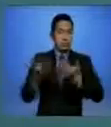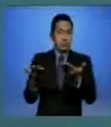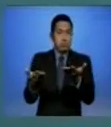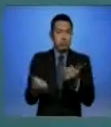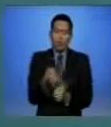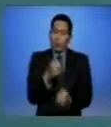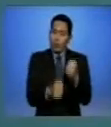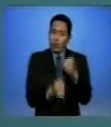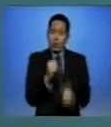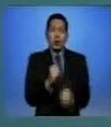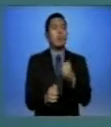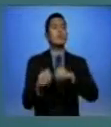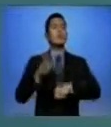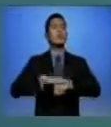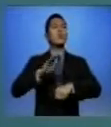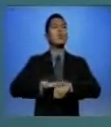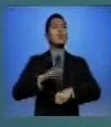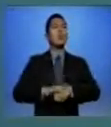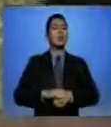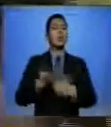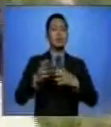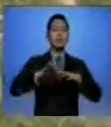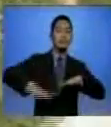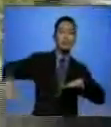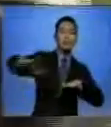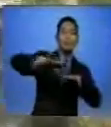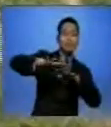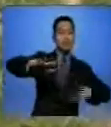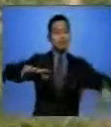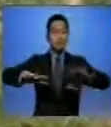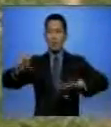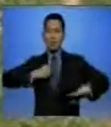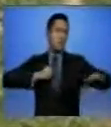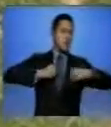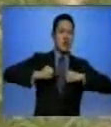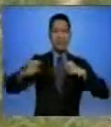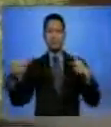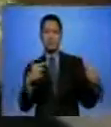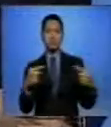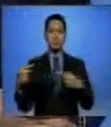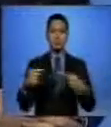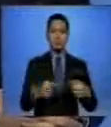conflicto por el tema territorialidad. María José Sánchez, Gama Noticias.